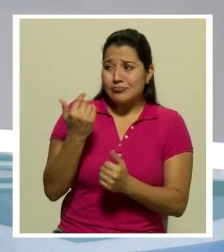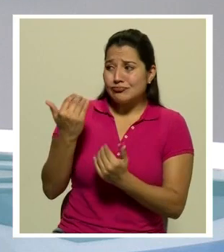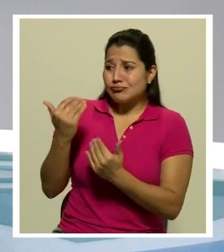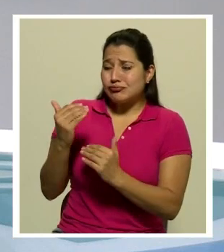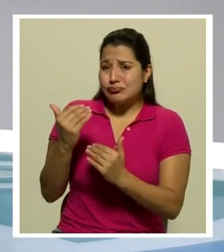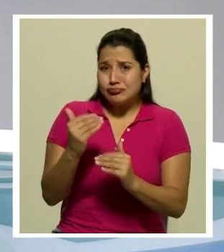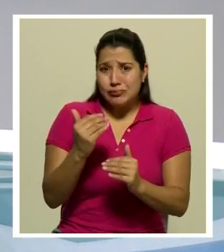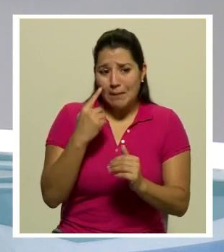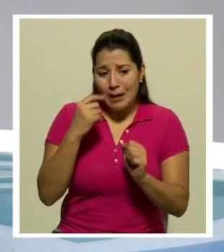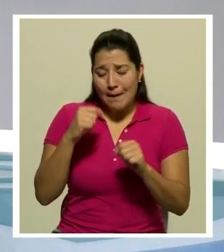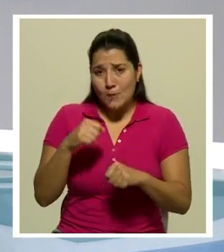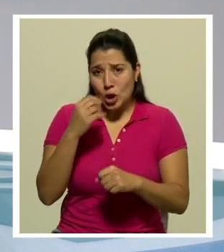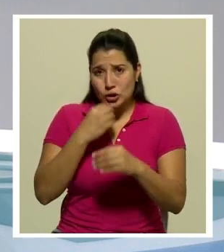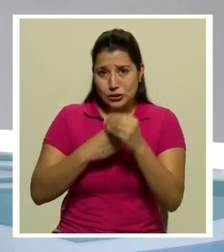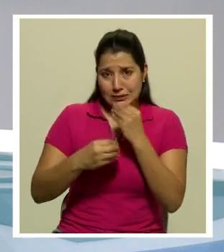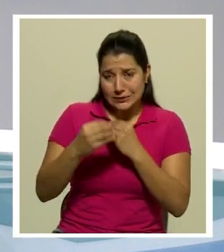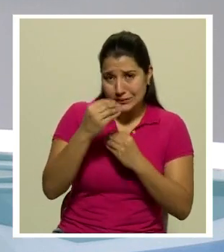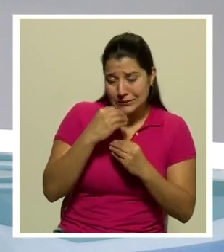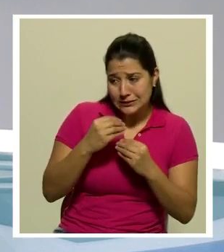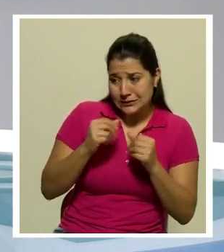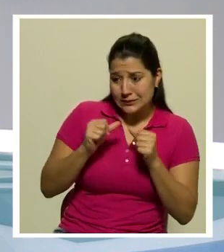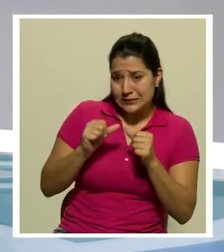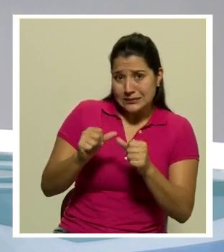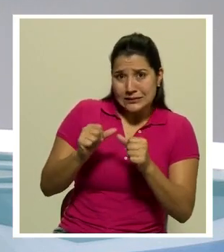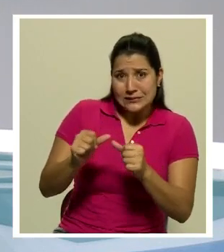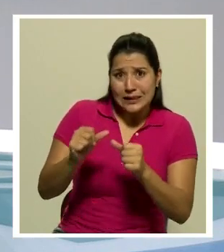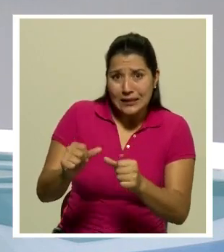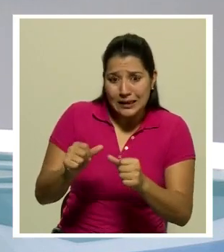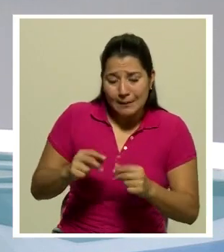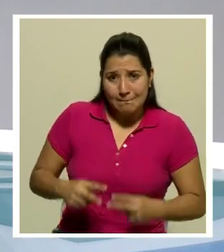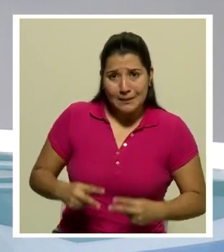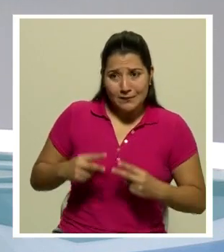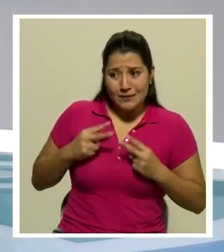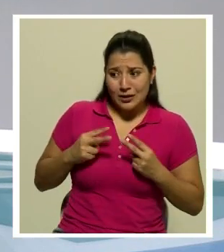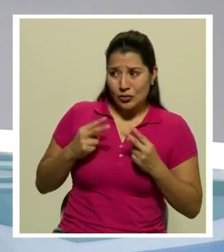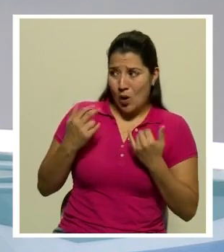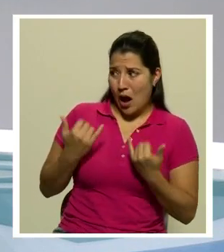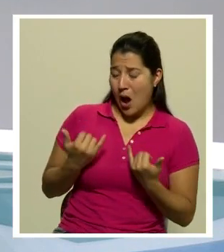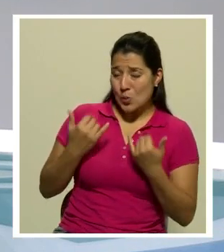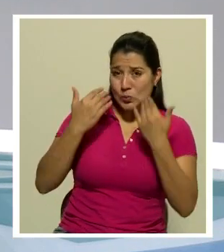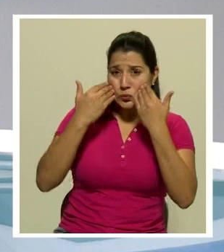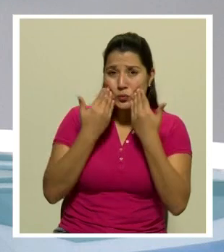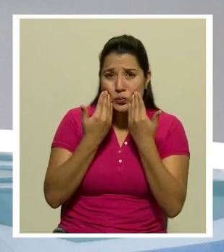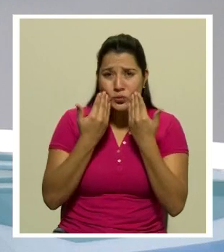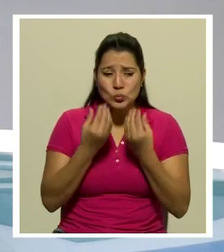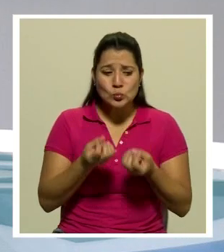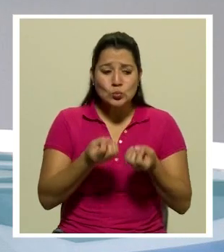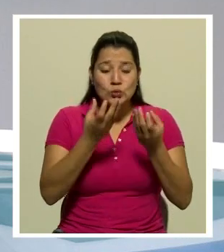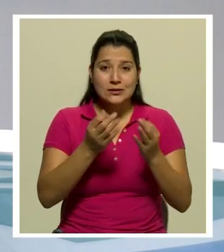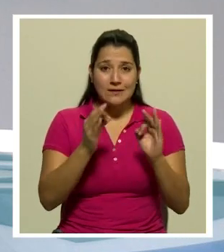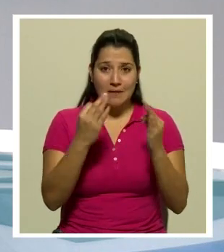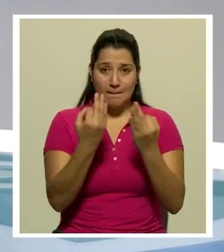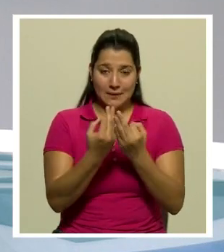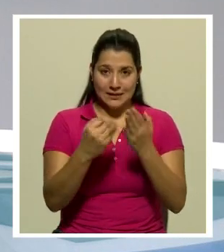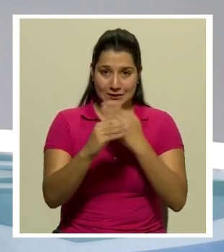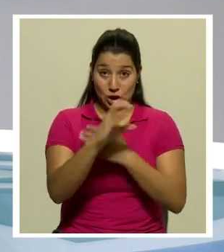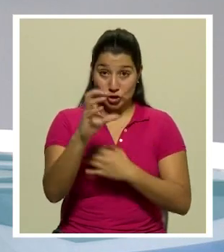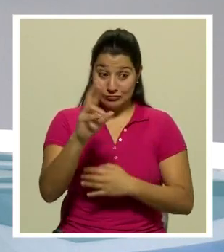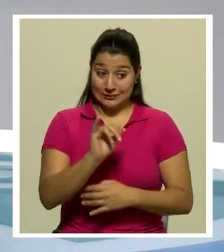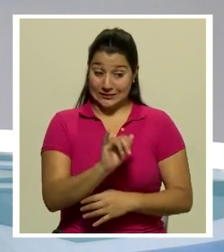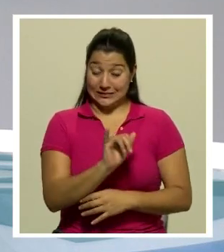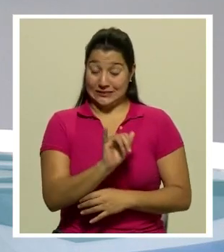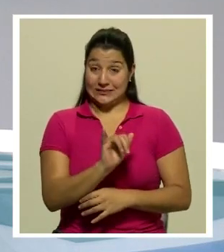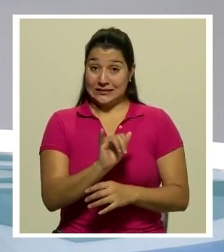para alimentarse y sobrevivir entristece en estos días a miles de familias costarricenses. Una